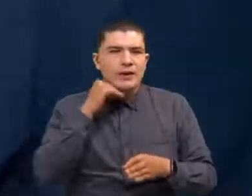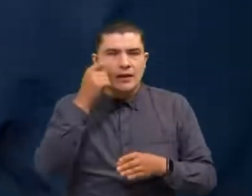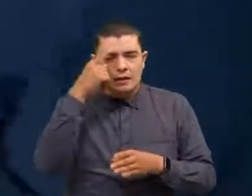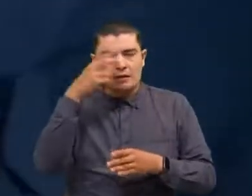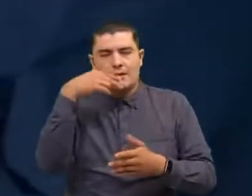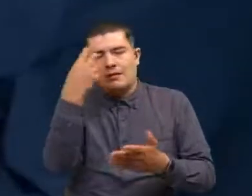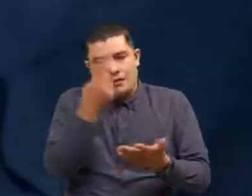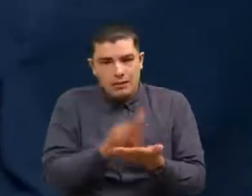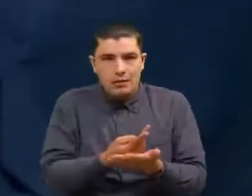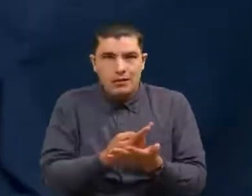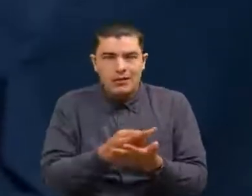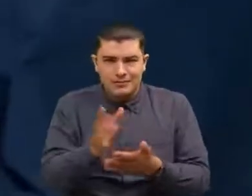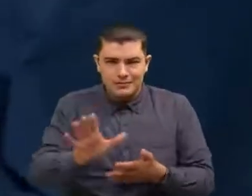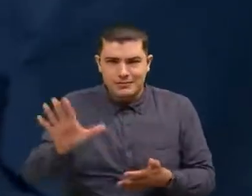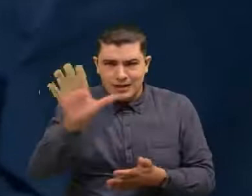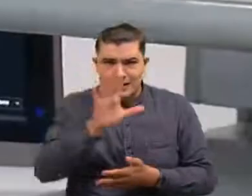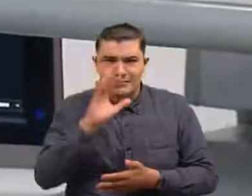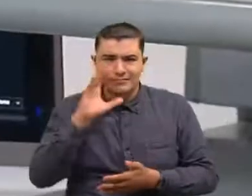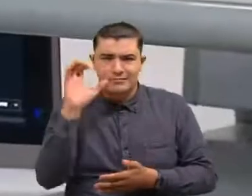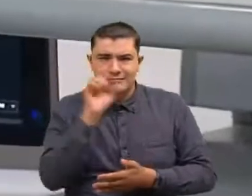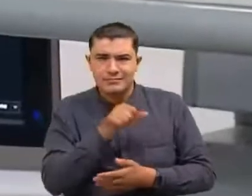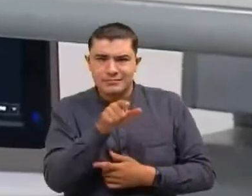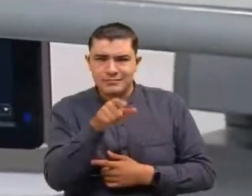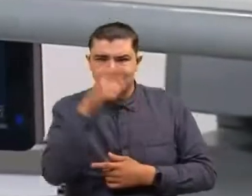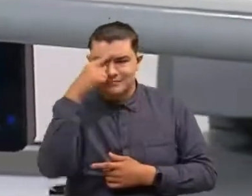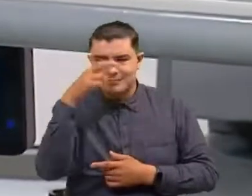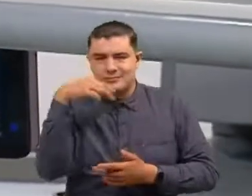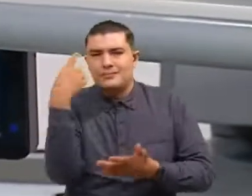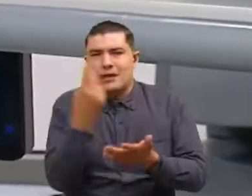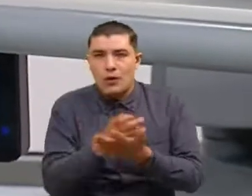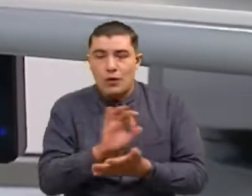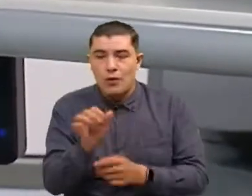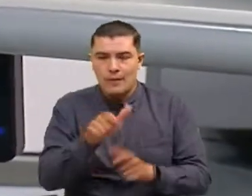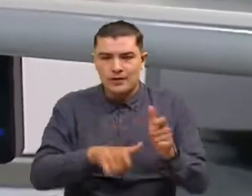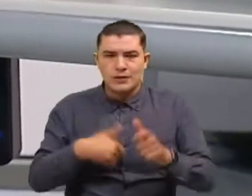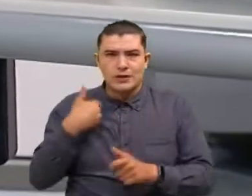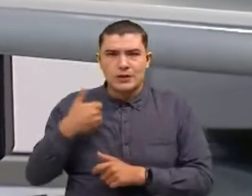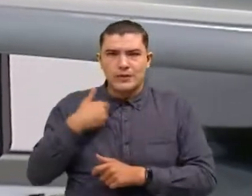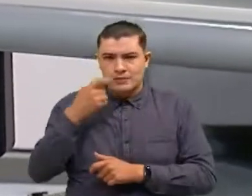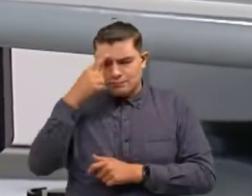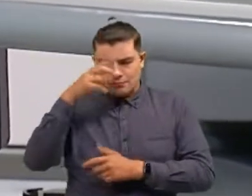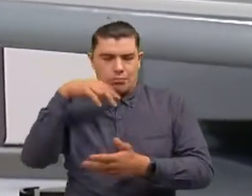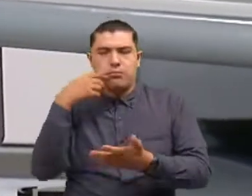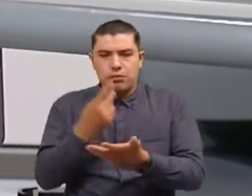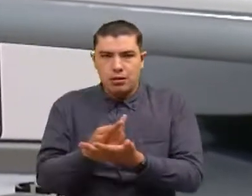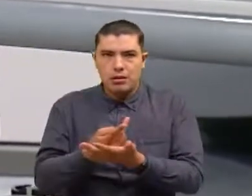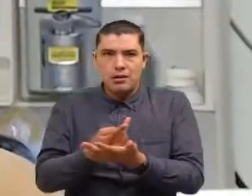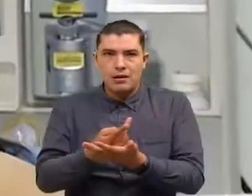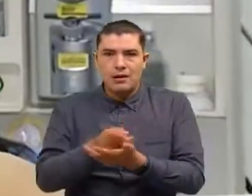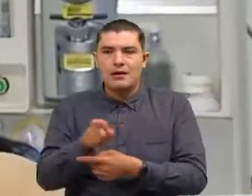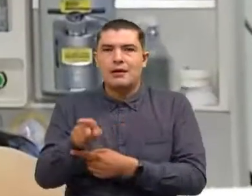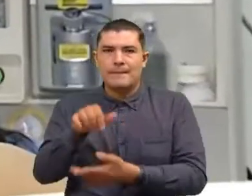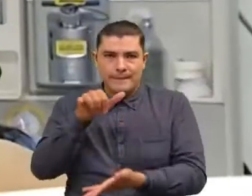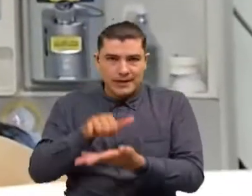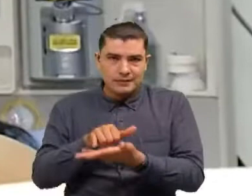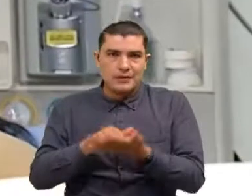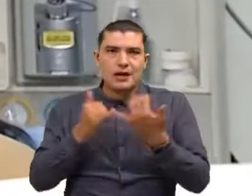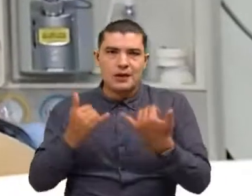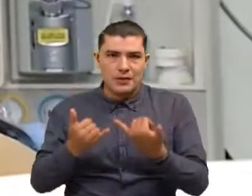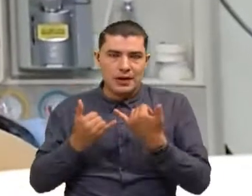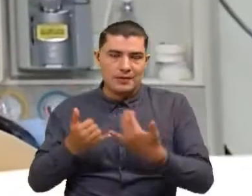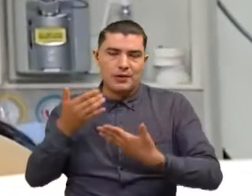Esos pacientes que ustedes por lo general han escuchado, que sobre todo son jóvenes y en un momento a otro presentan algún tipo de desmayo, pues de una